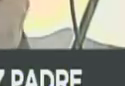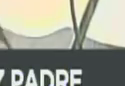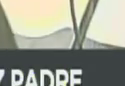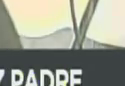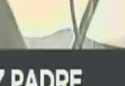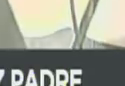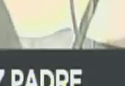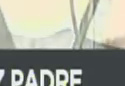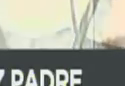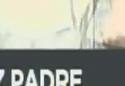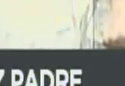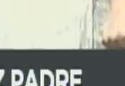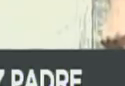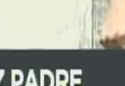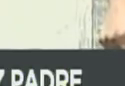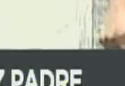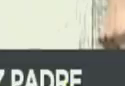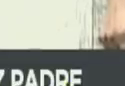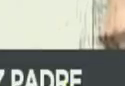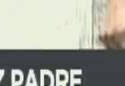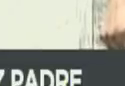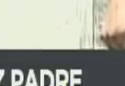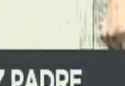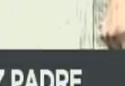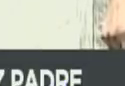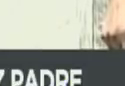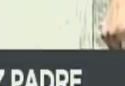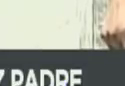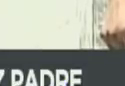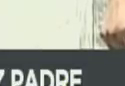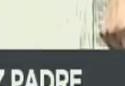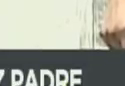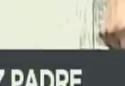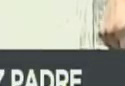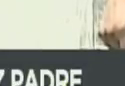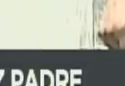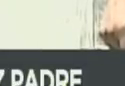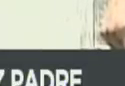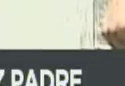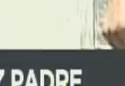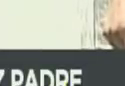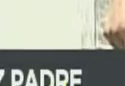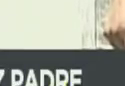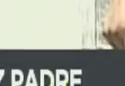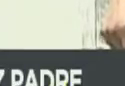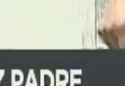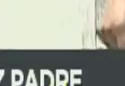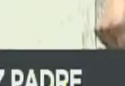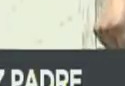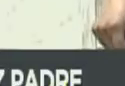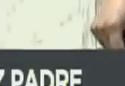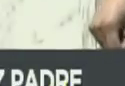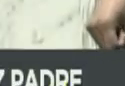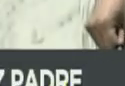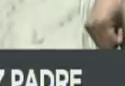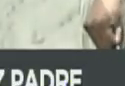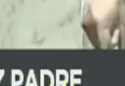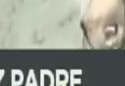dice que por accidente de reventarlo indignado